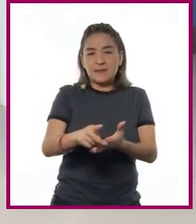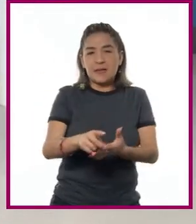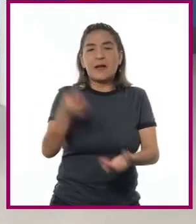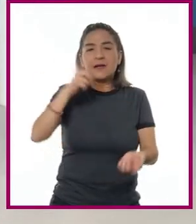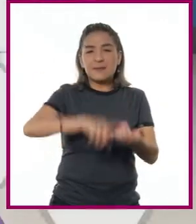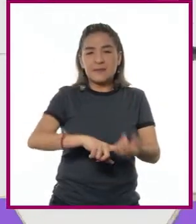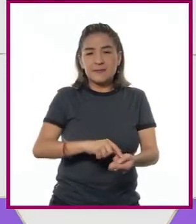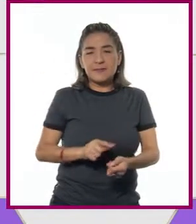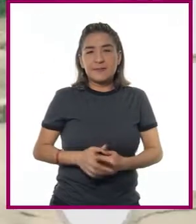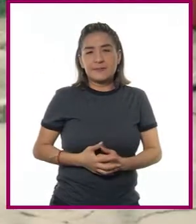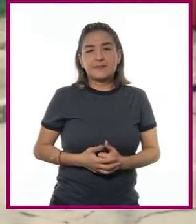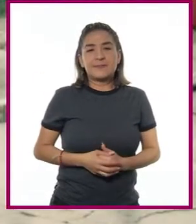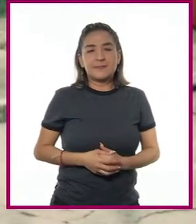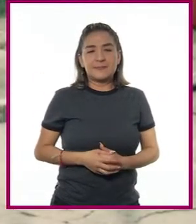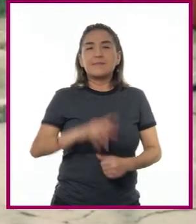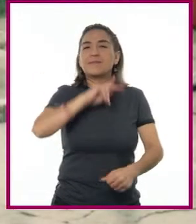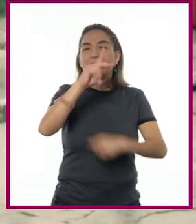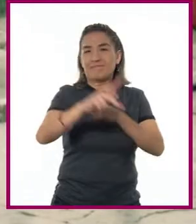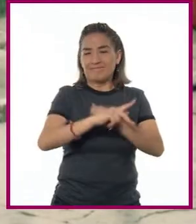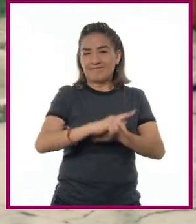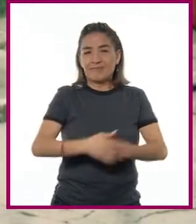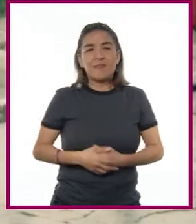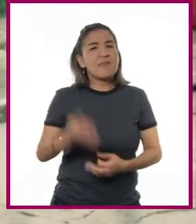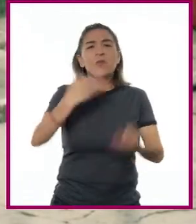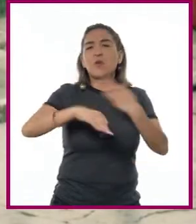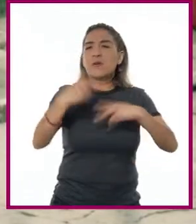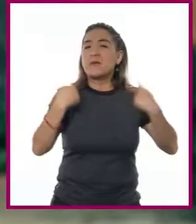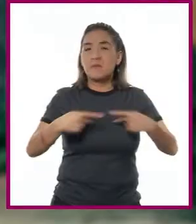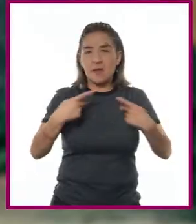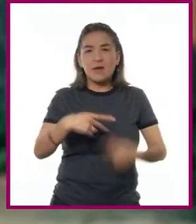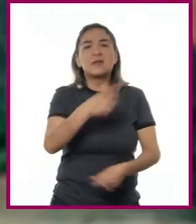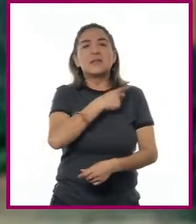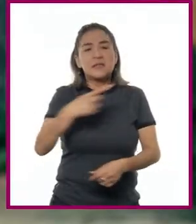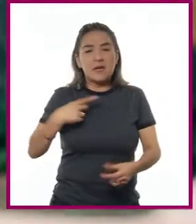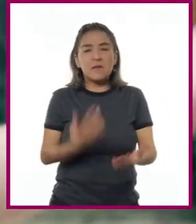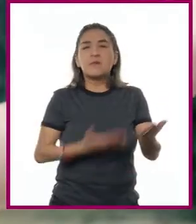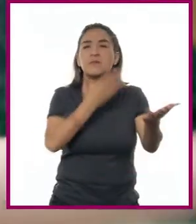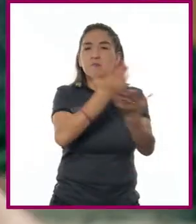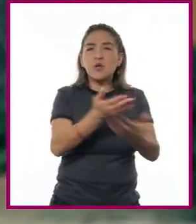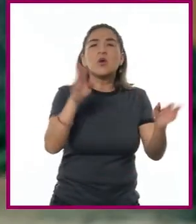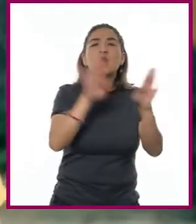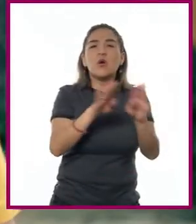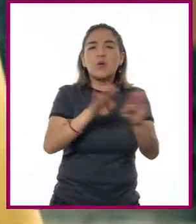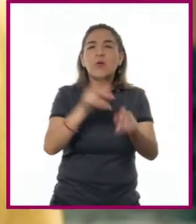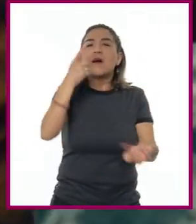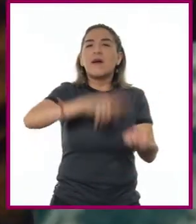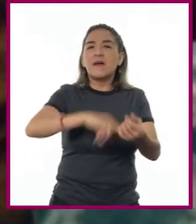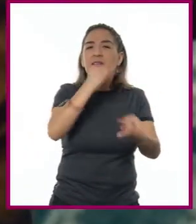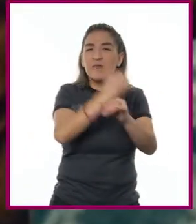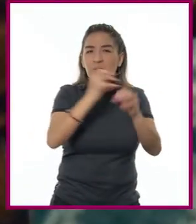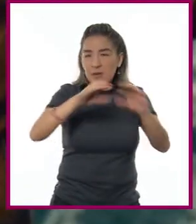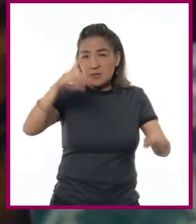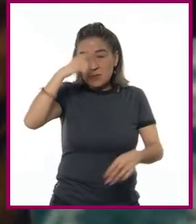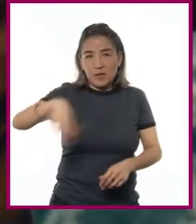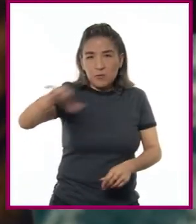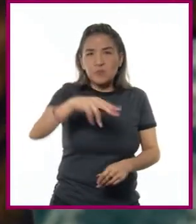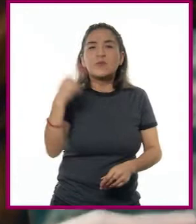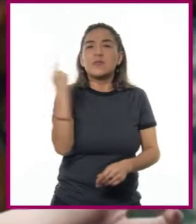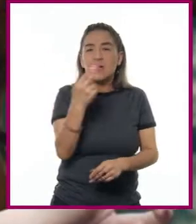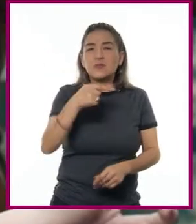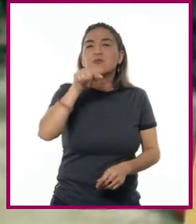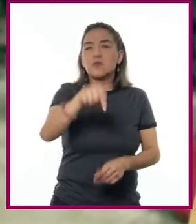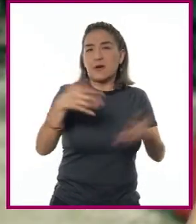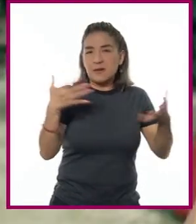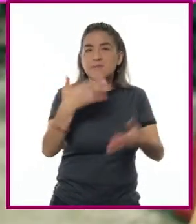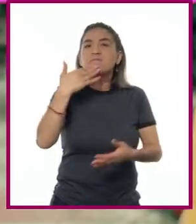el país. Todas las personas tenemos derecho de buscar y recibir la información que necesitamos para ejercer